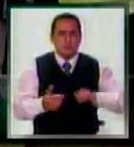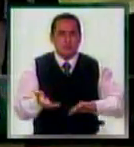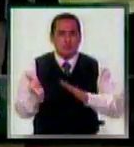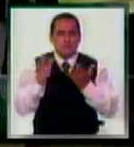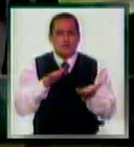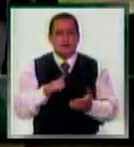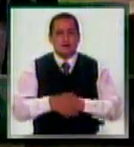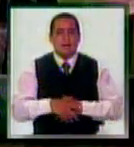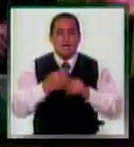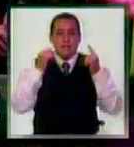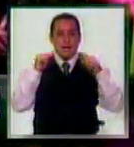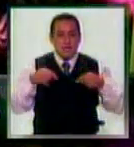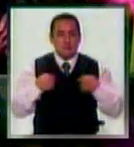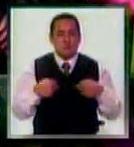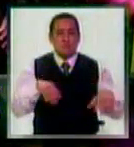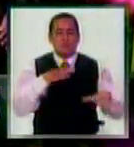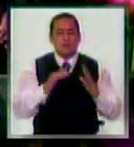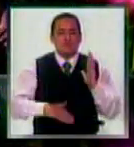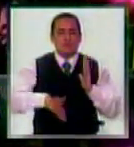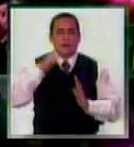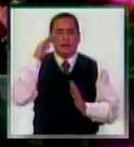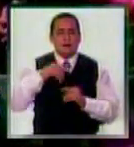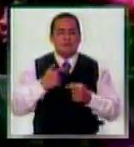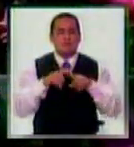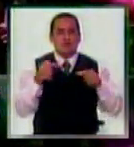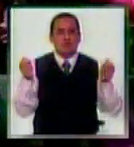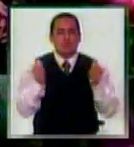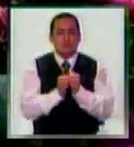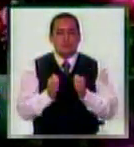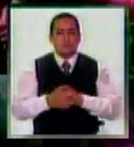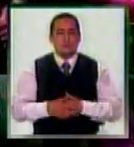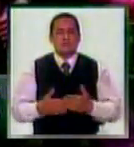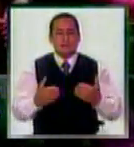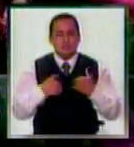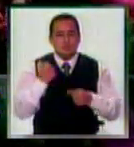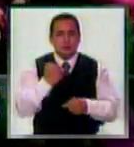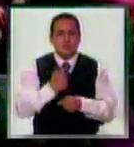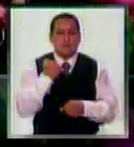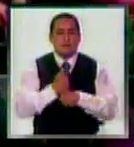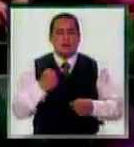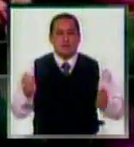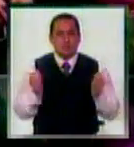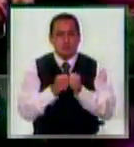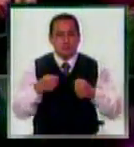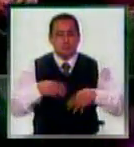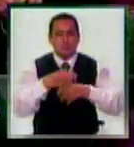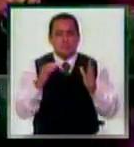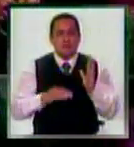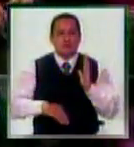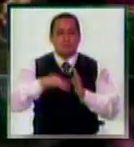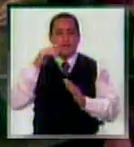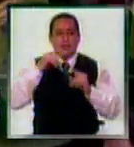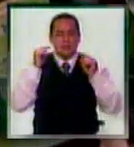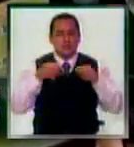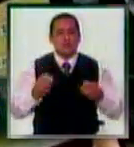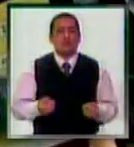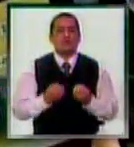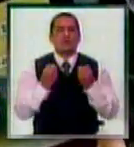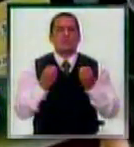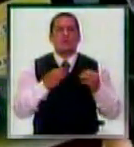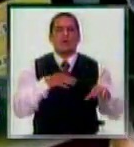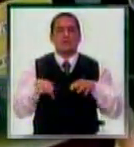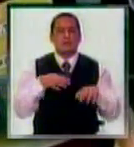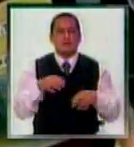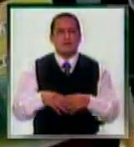muerte. Eso lo vamos a superar, pero juntos. Tenemos que trabajar de la mano para superar eso. ¿Y cómo lo vamos a